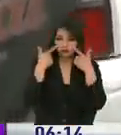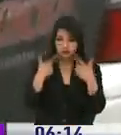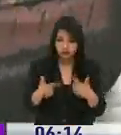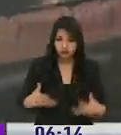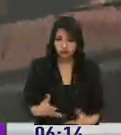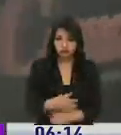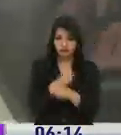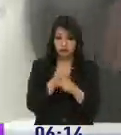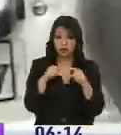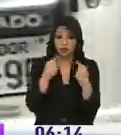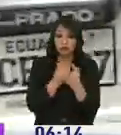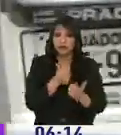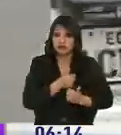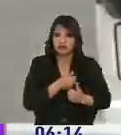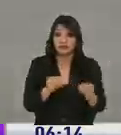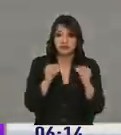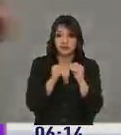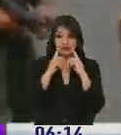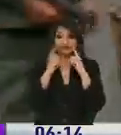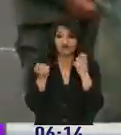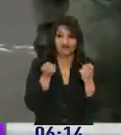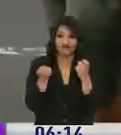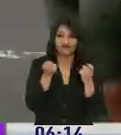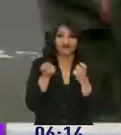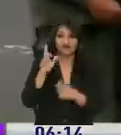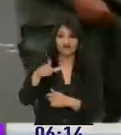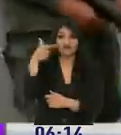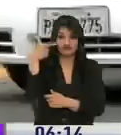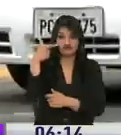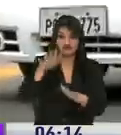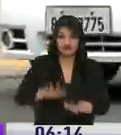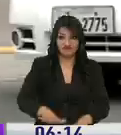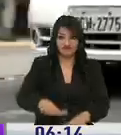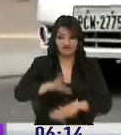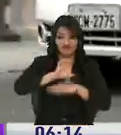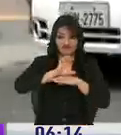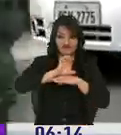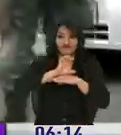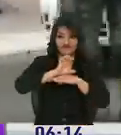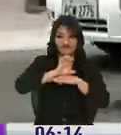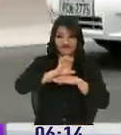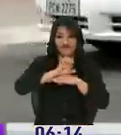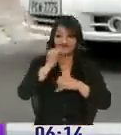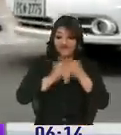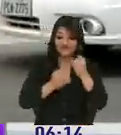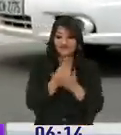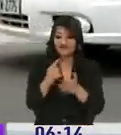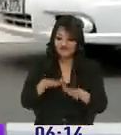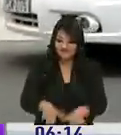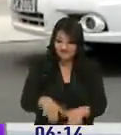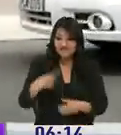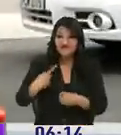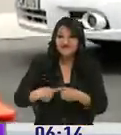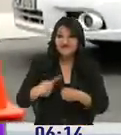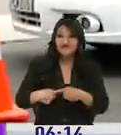Armadas intensificaron los operativos de control de armas en el país. Este fin de semana en Quito, cientos de